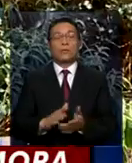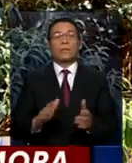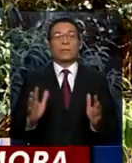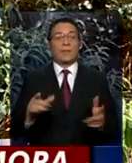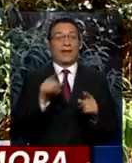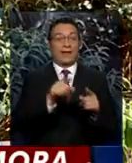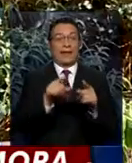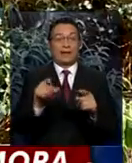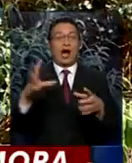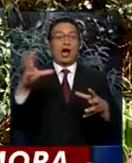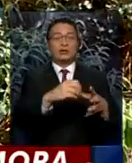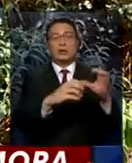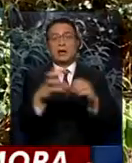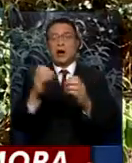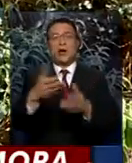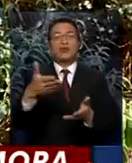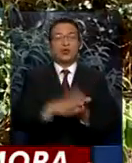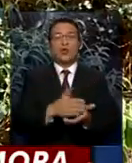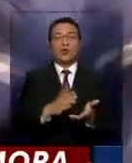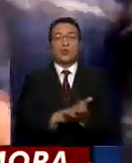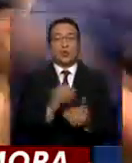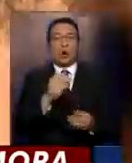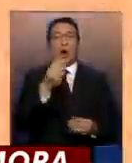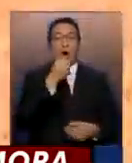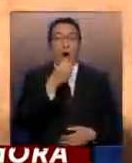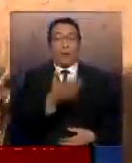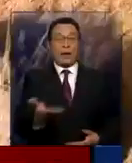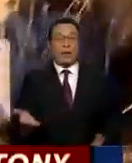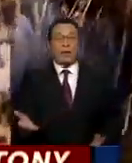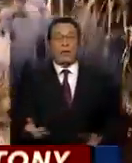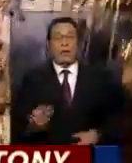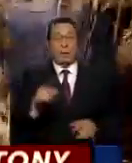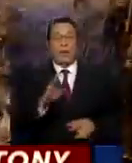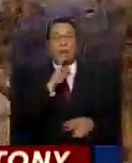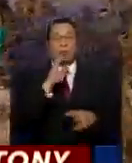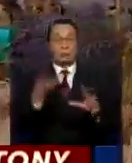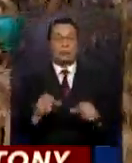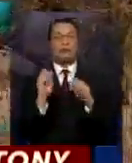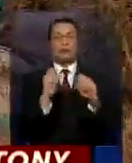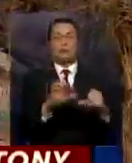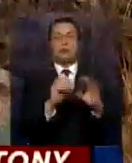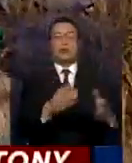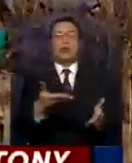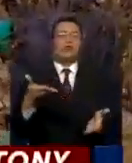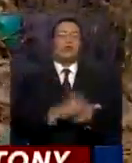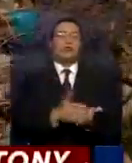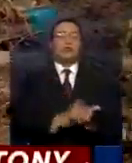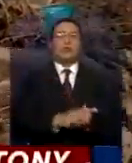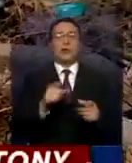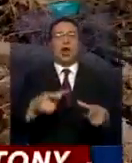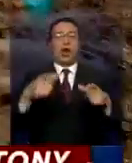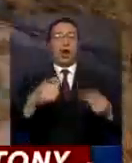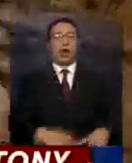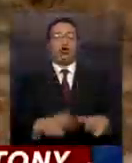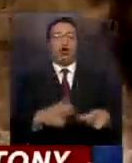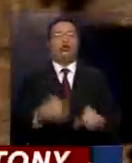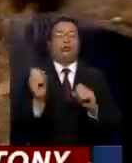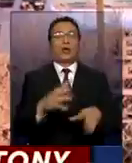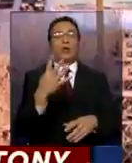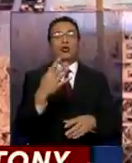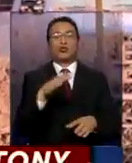ellos mismos se han matado para poder comer. Veía como los perros los tiraban adentro de los manerales, los mataban. Entonces ayer noche antes los tapaban,